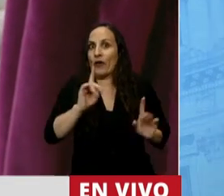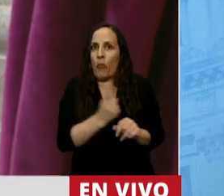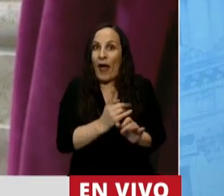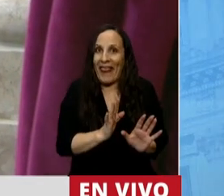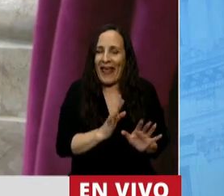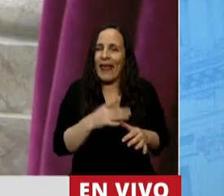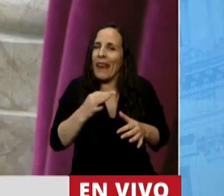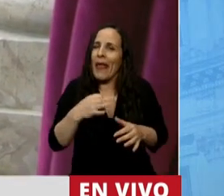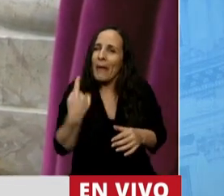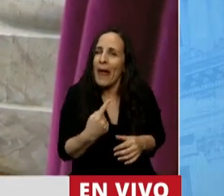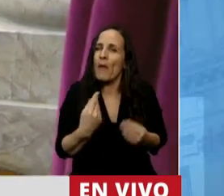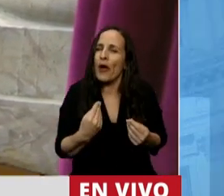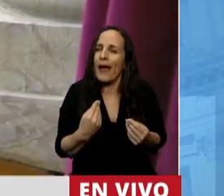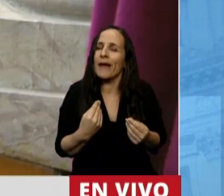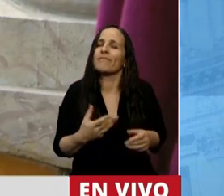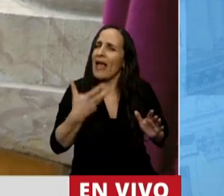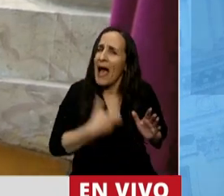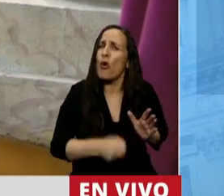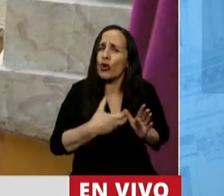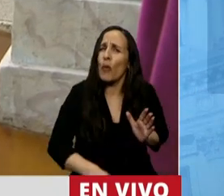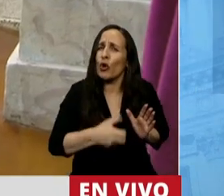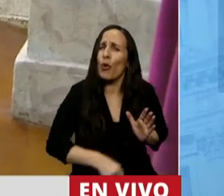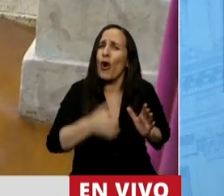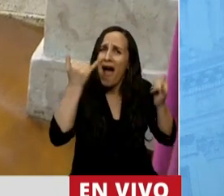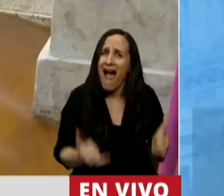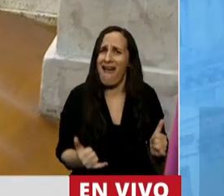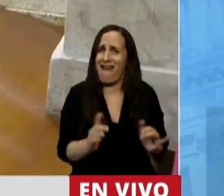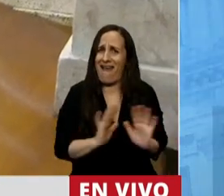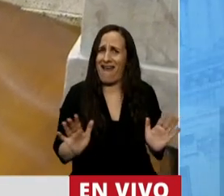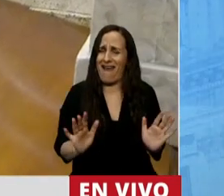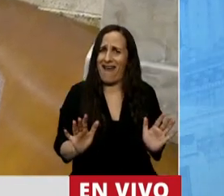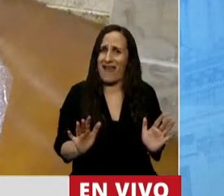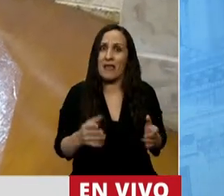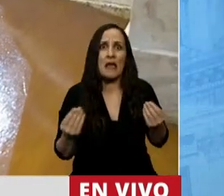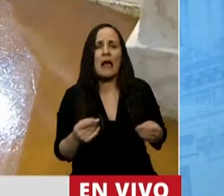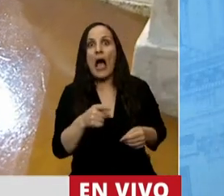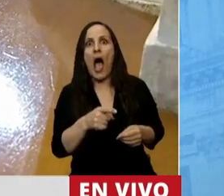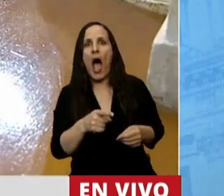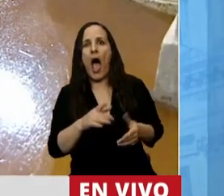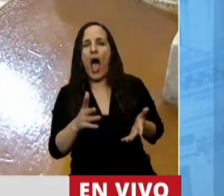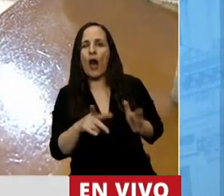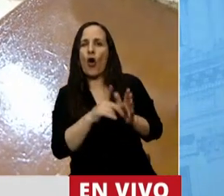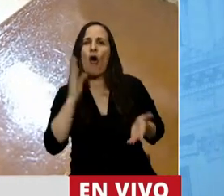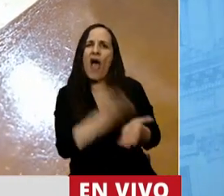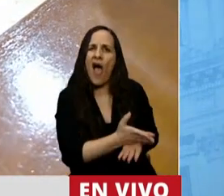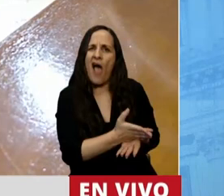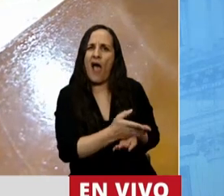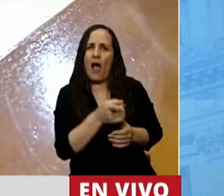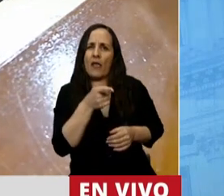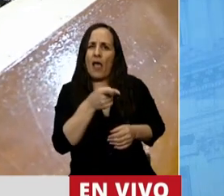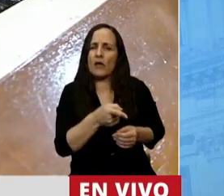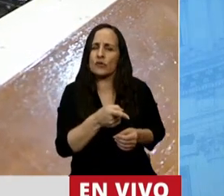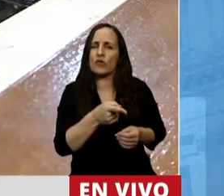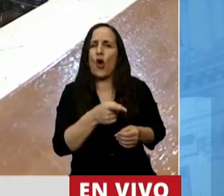Los abortos existen y no podemos desconocerlos ni creer que por seguir castigándolos legalmente o haciendo pesar sobre